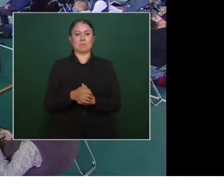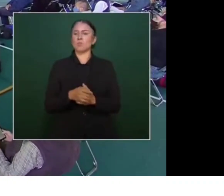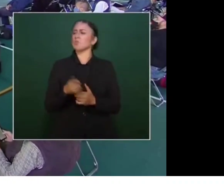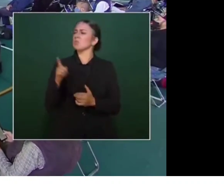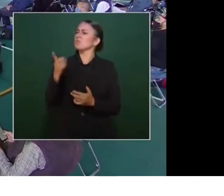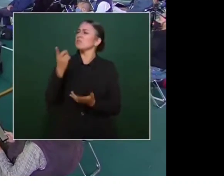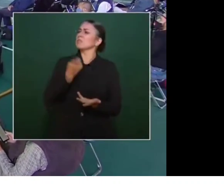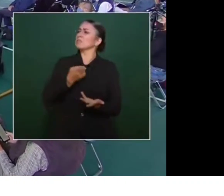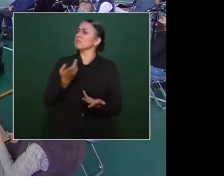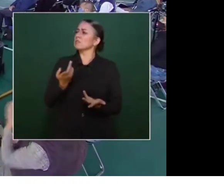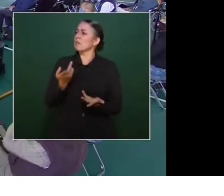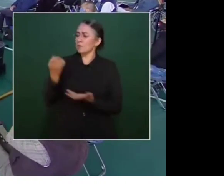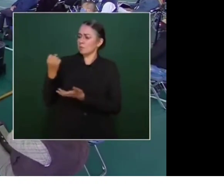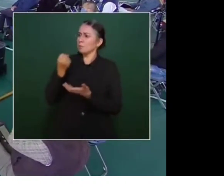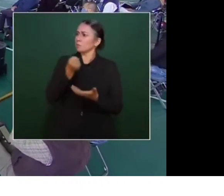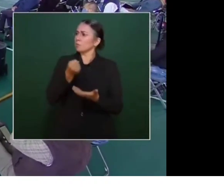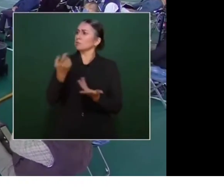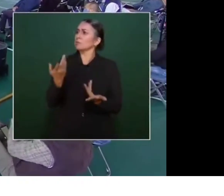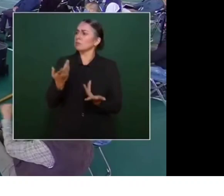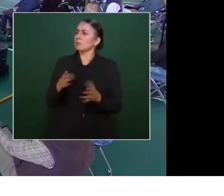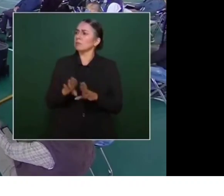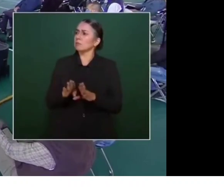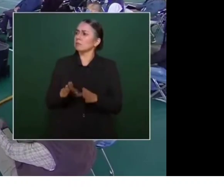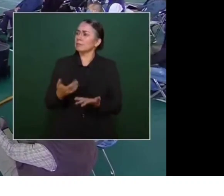del presupuesto